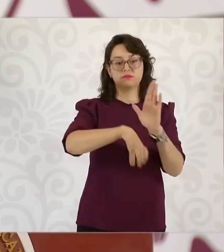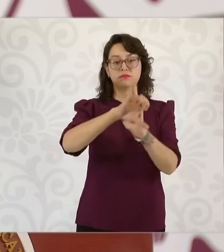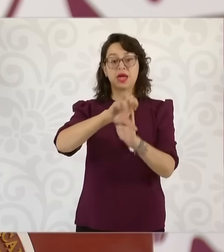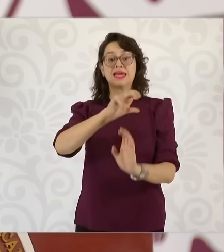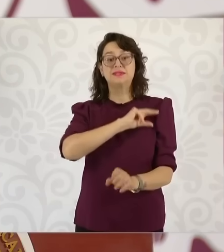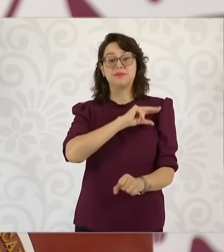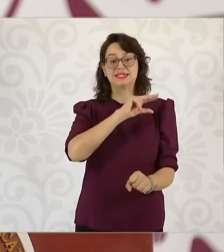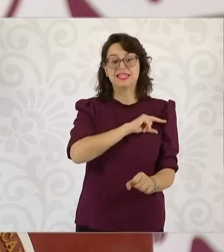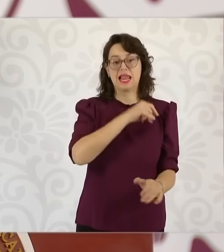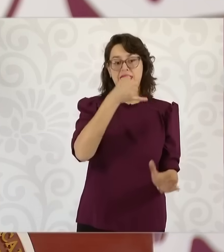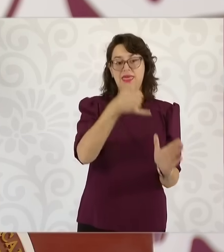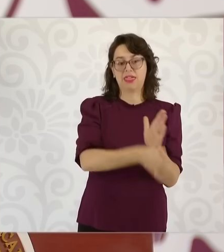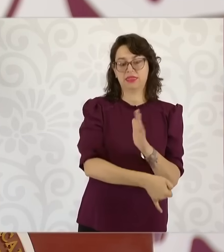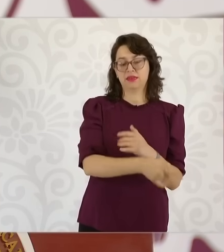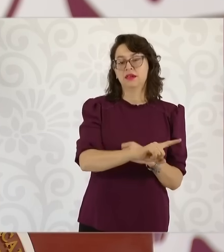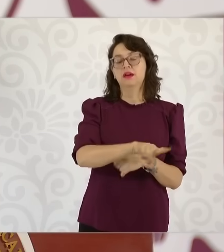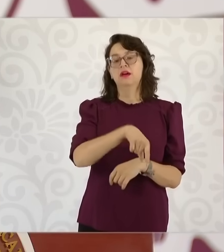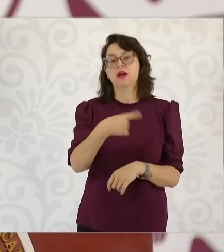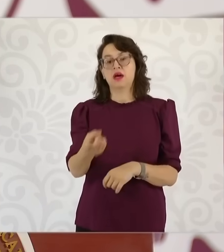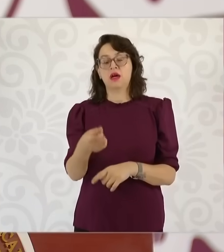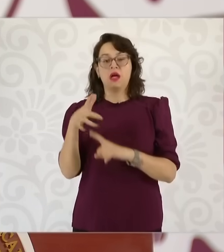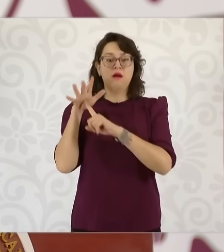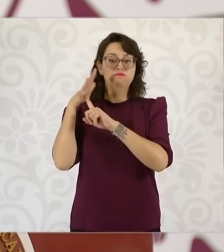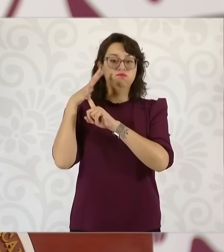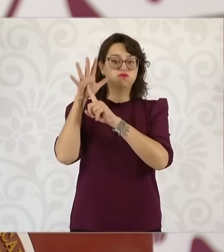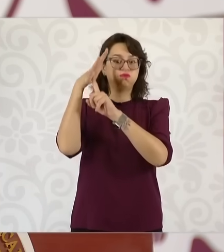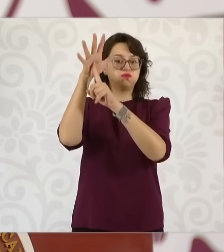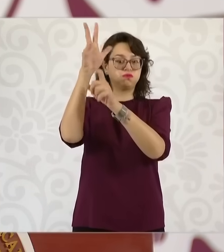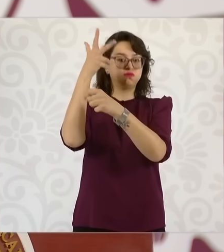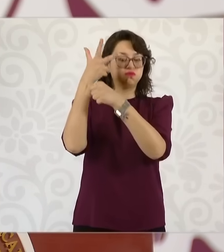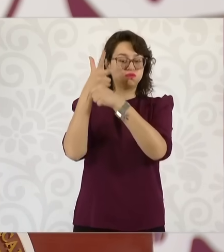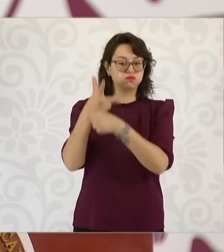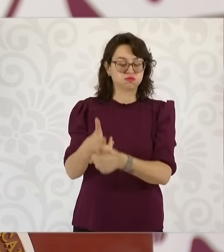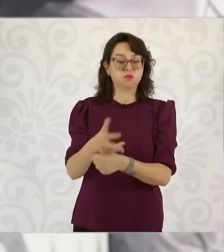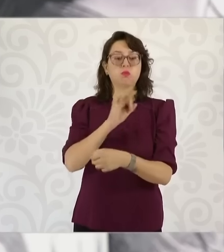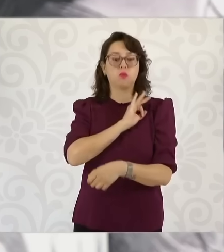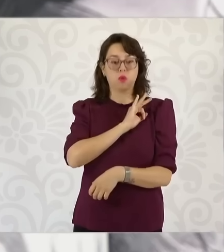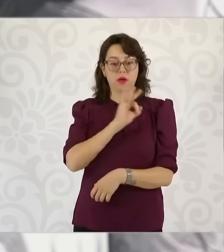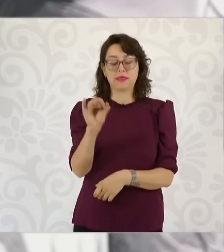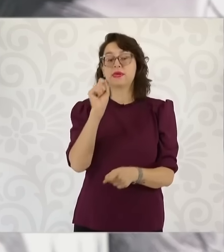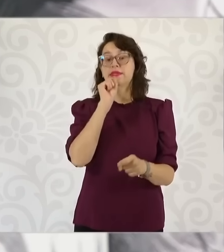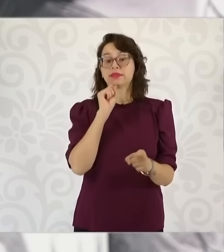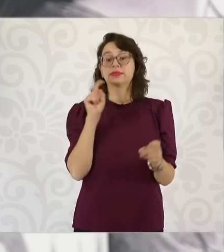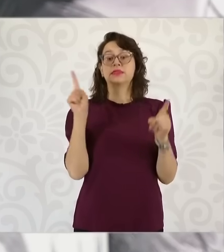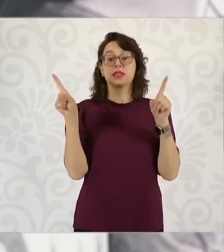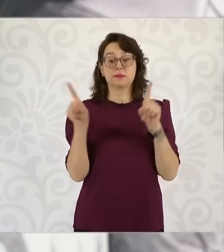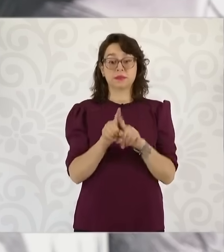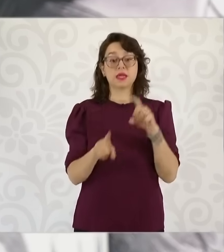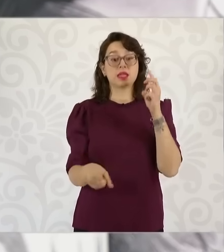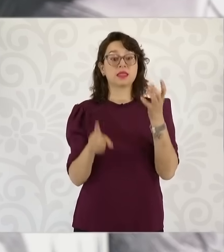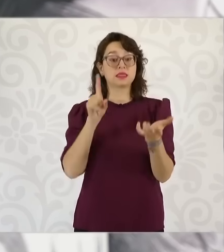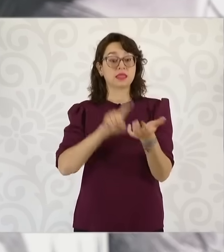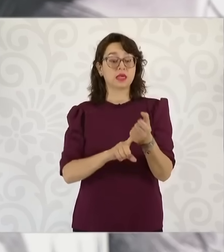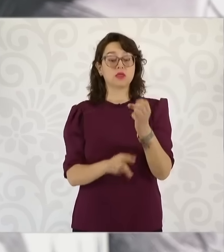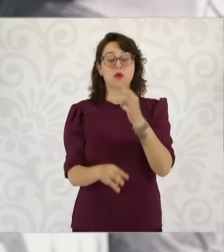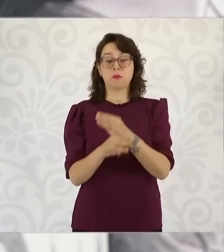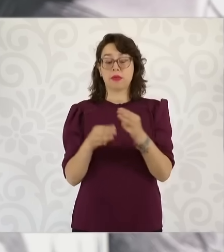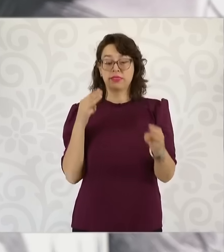especialidades, va a contar con un helipuerto y va a tener también un equipamiento muy relevante. Entre